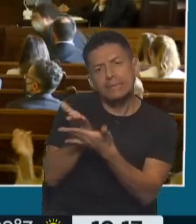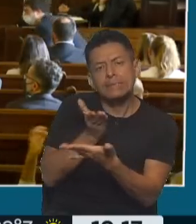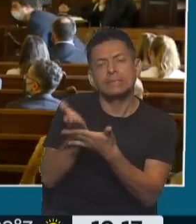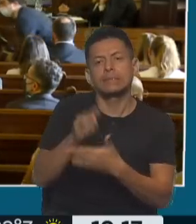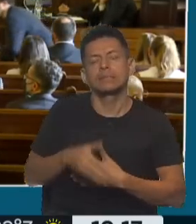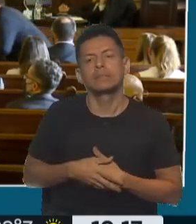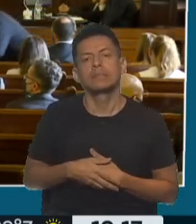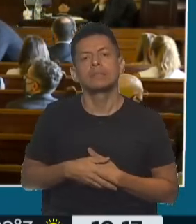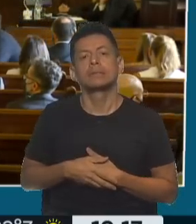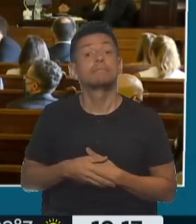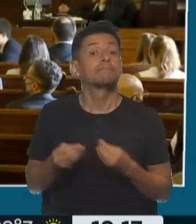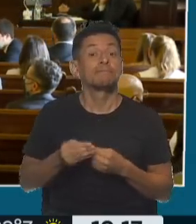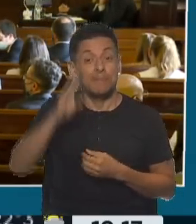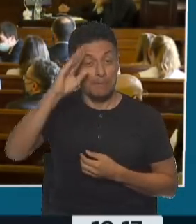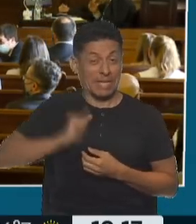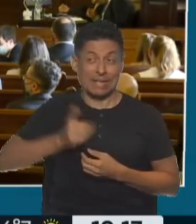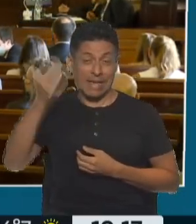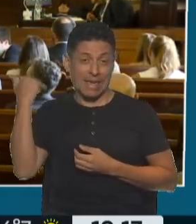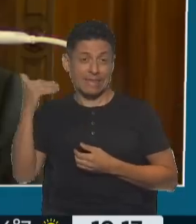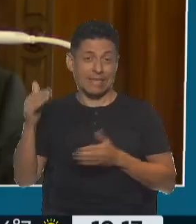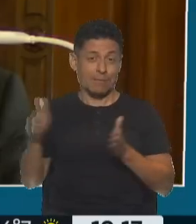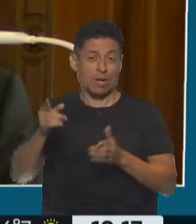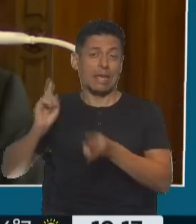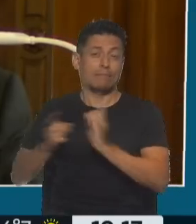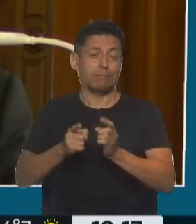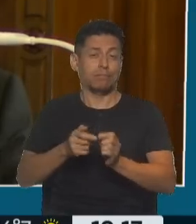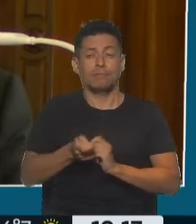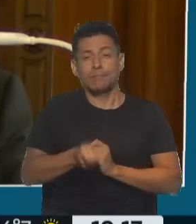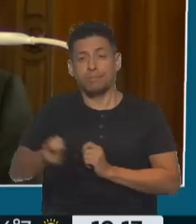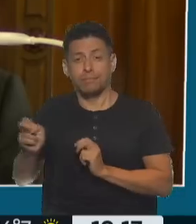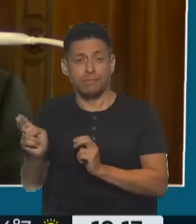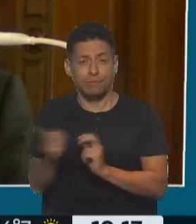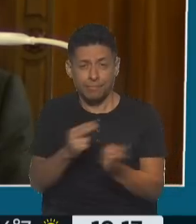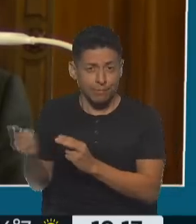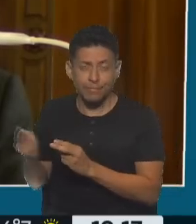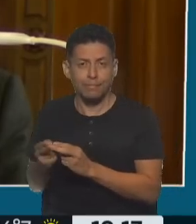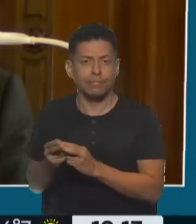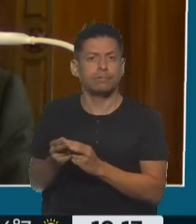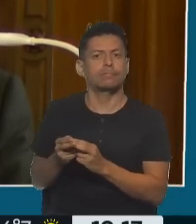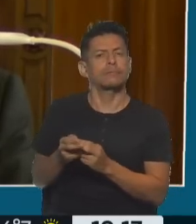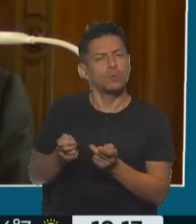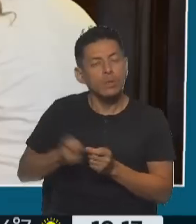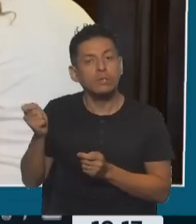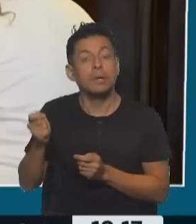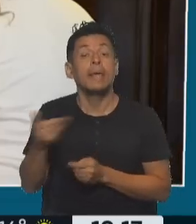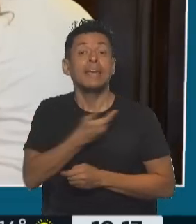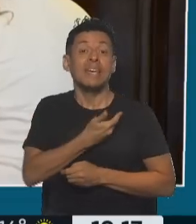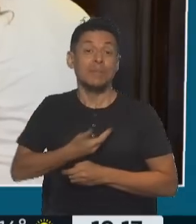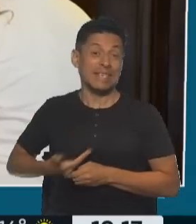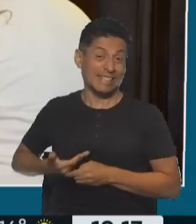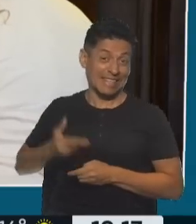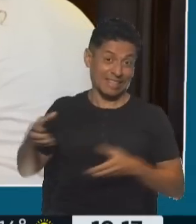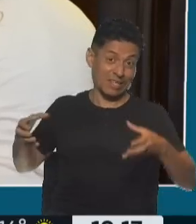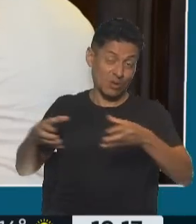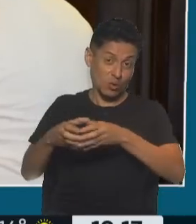juzgar a los militares que habían cometido crímenes de lesa humanidad, y el presidente de la Corte plantea que la Corte Suprema